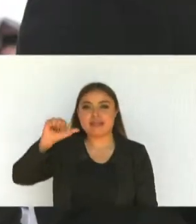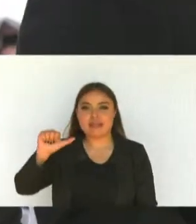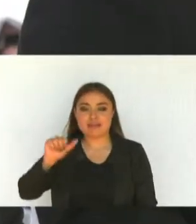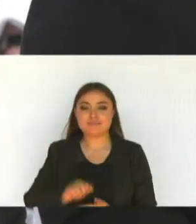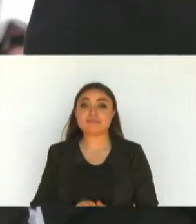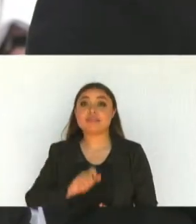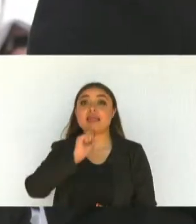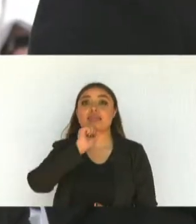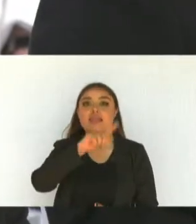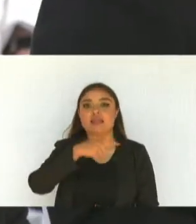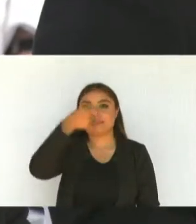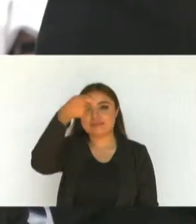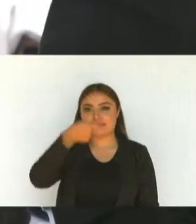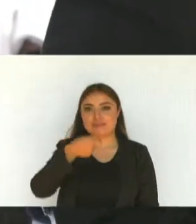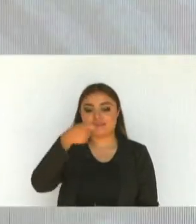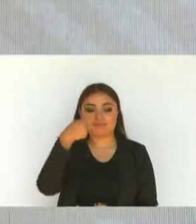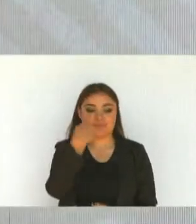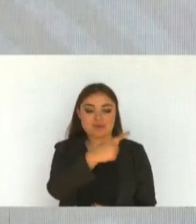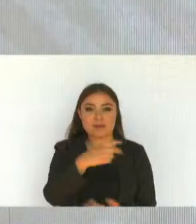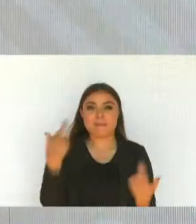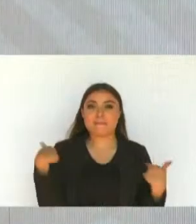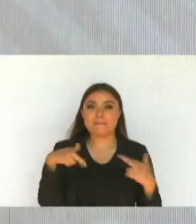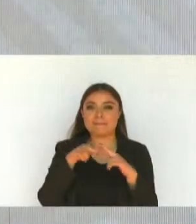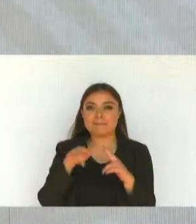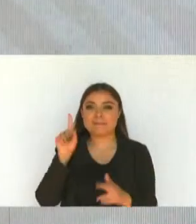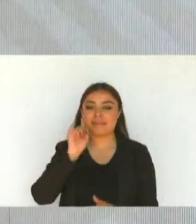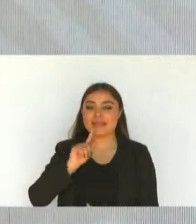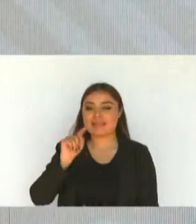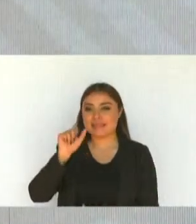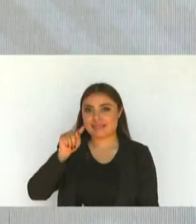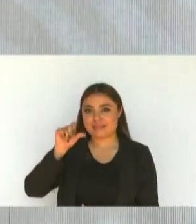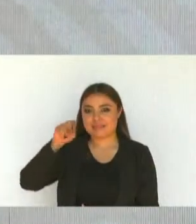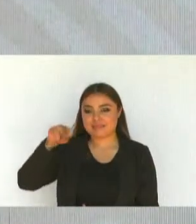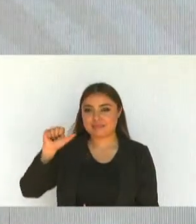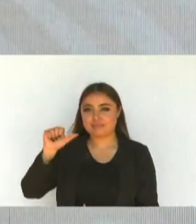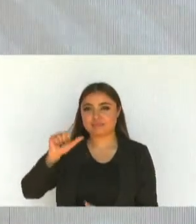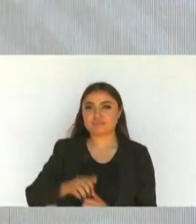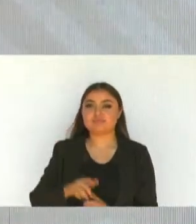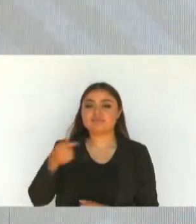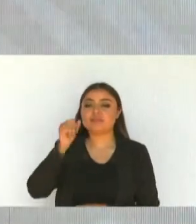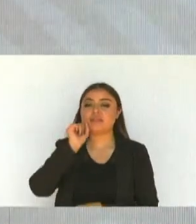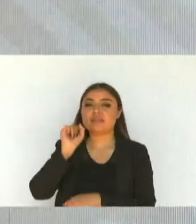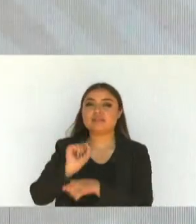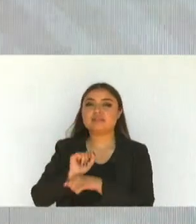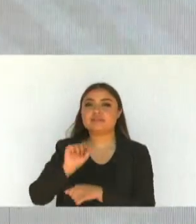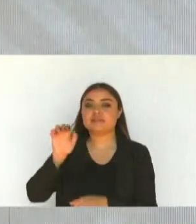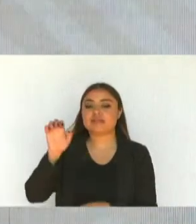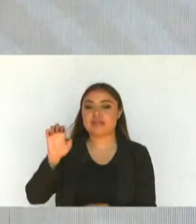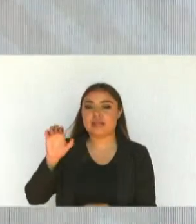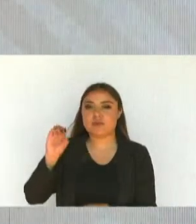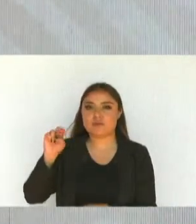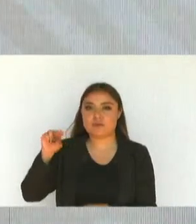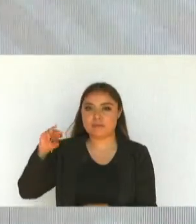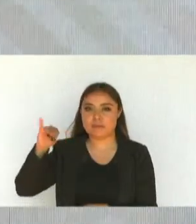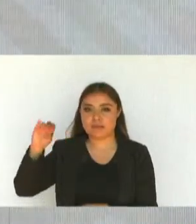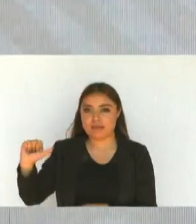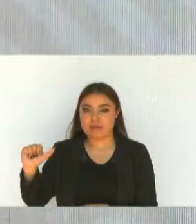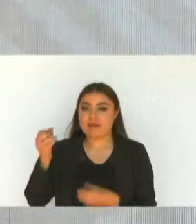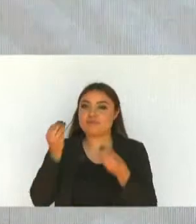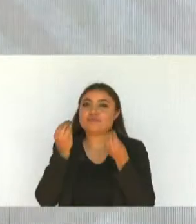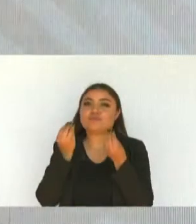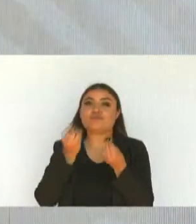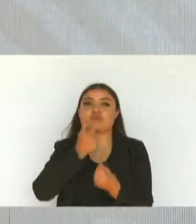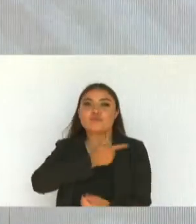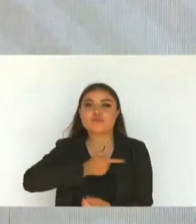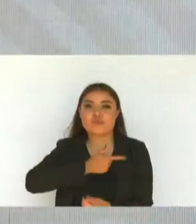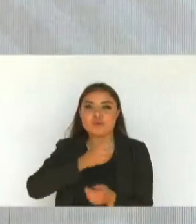Saludo también con mucho gusto a la maestra Tatiana Cloutier Carrillo, secretaria de Economía. Un gusto